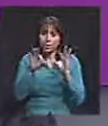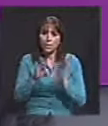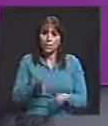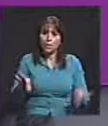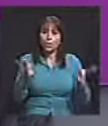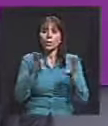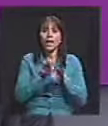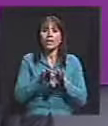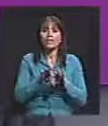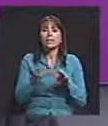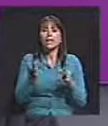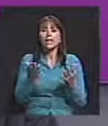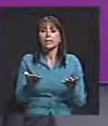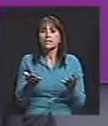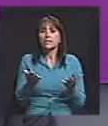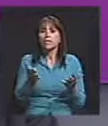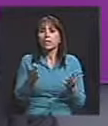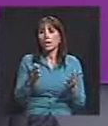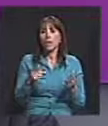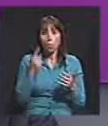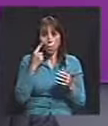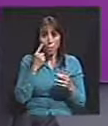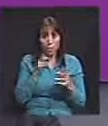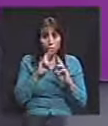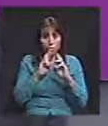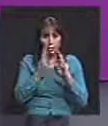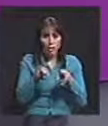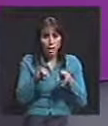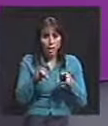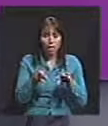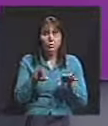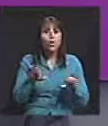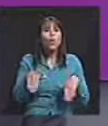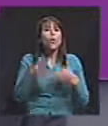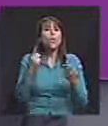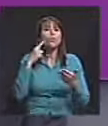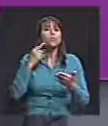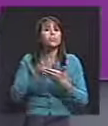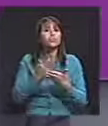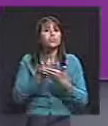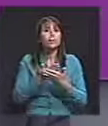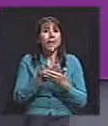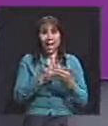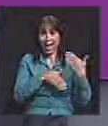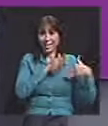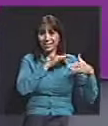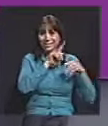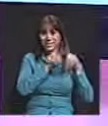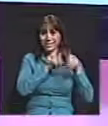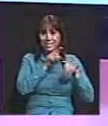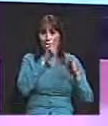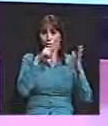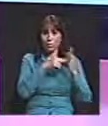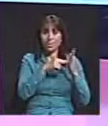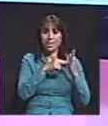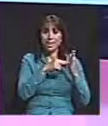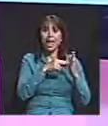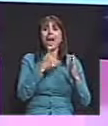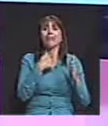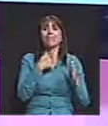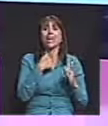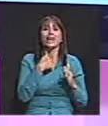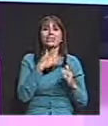cómo ya se revela en los resultados de pasar de prácticamente un 5% en el censo de 2000 por el enfoque que había